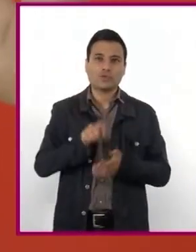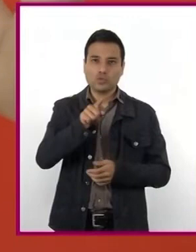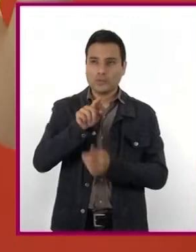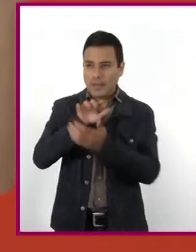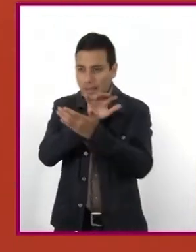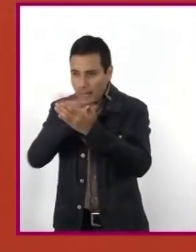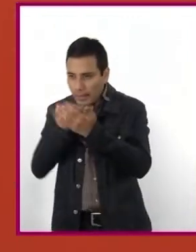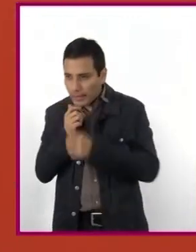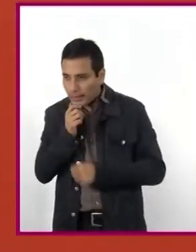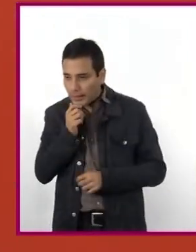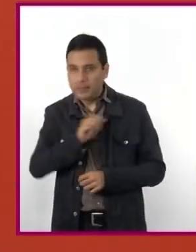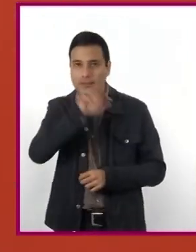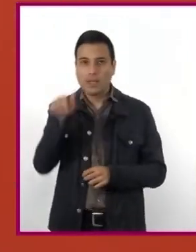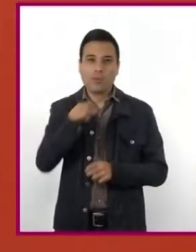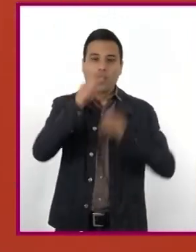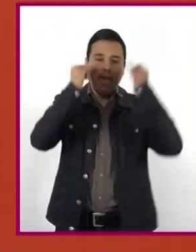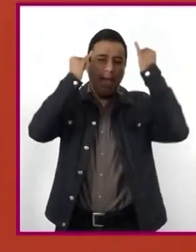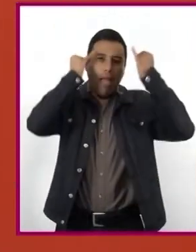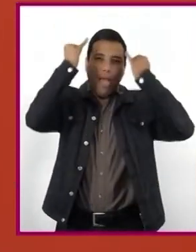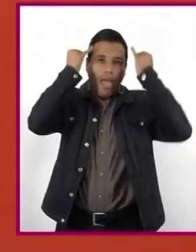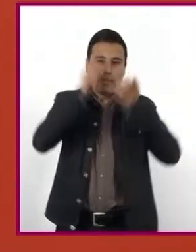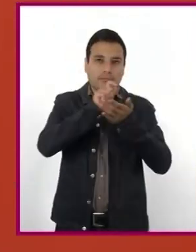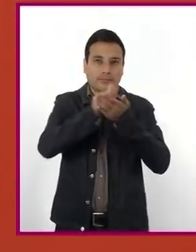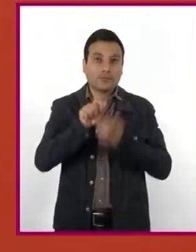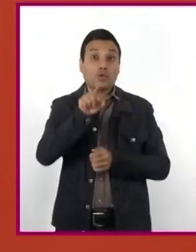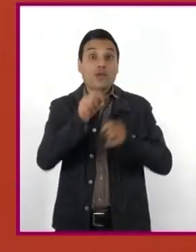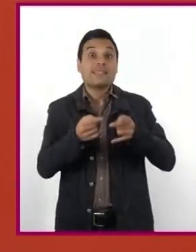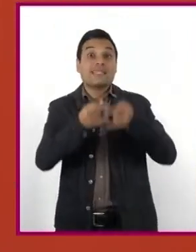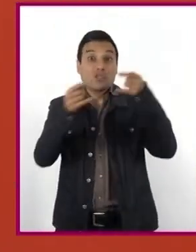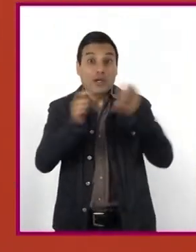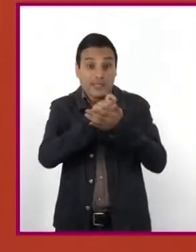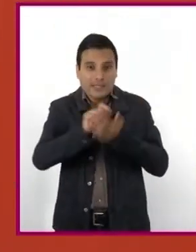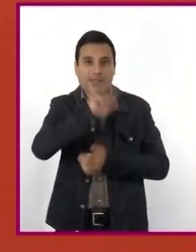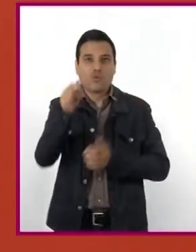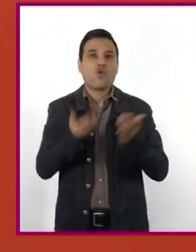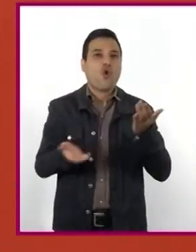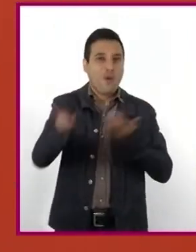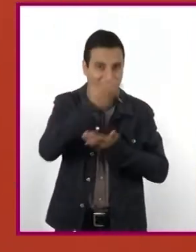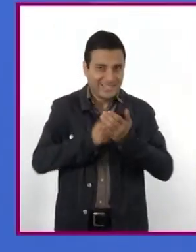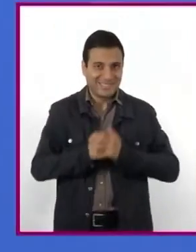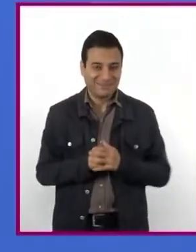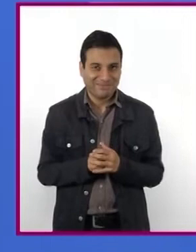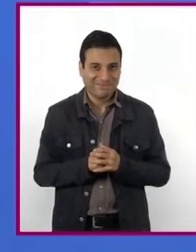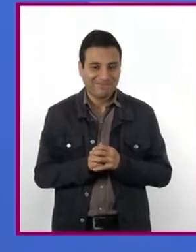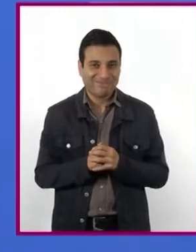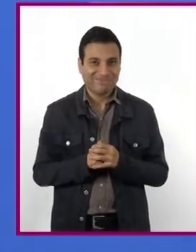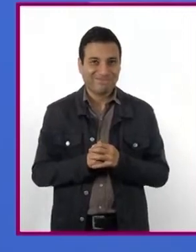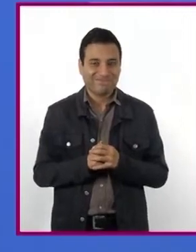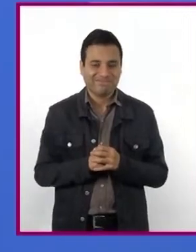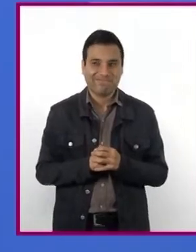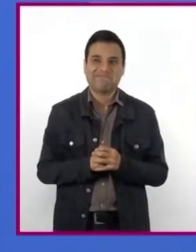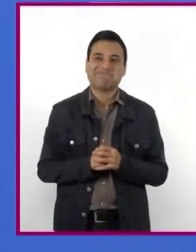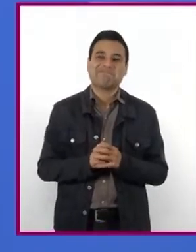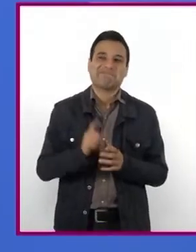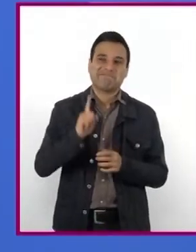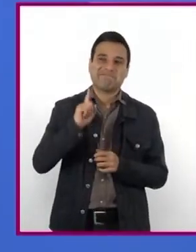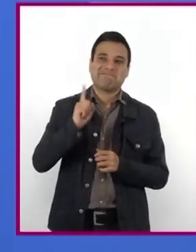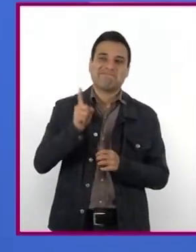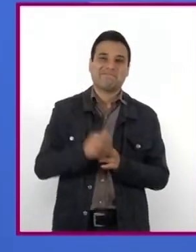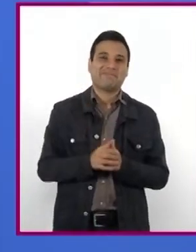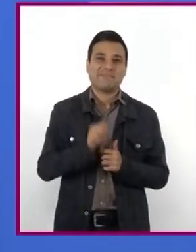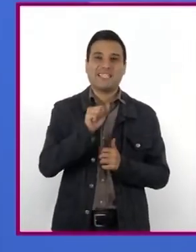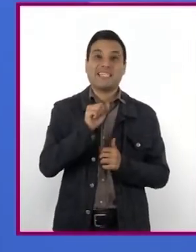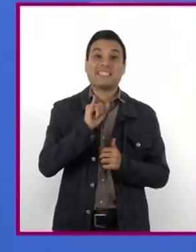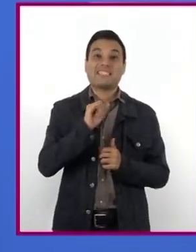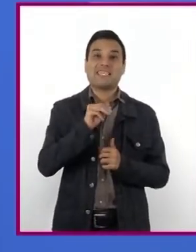ideas fluyan. Compartan sus historias y dejen que otros más puedan leerlas. Me recordó una frase de Simone de